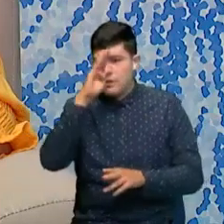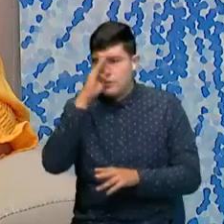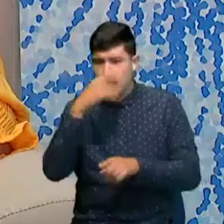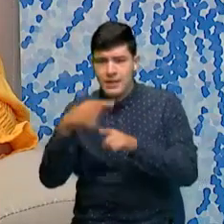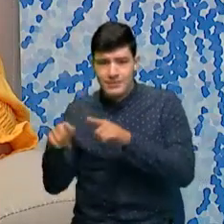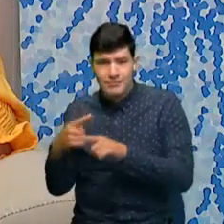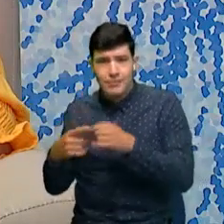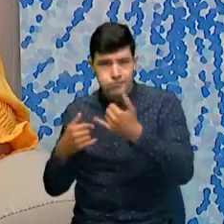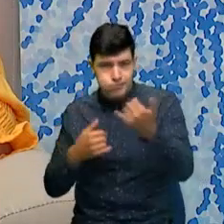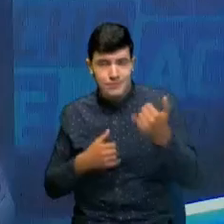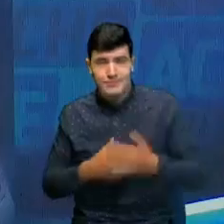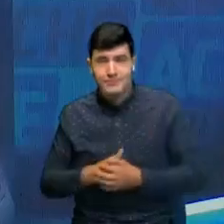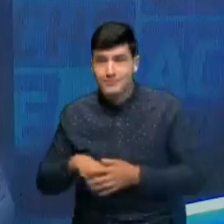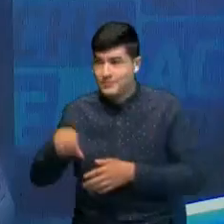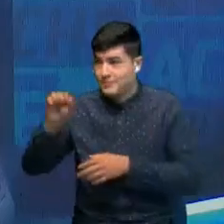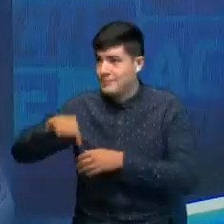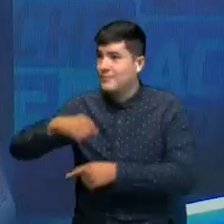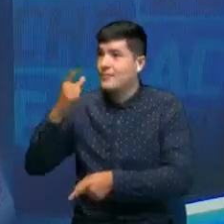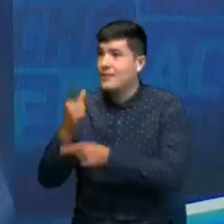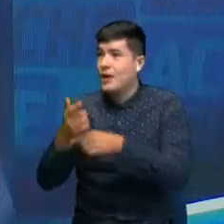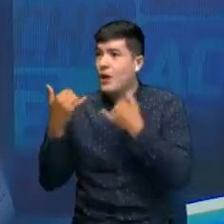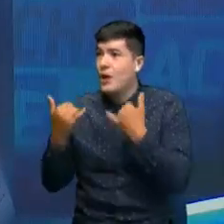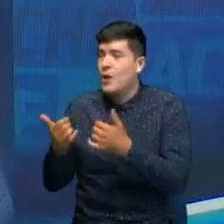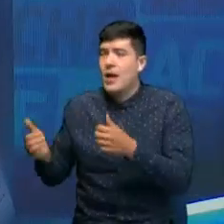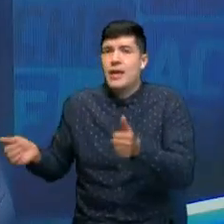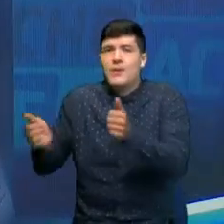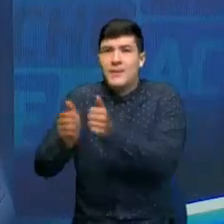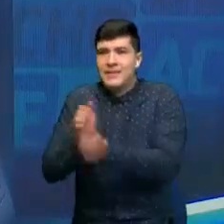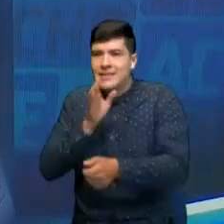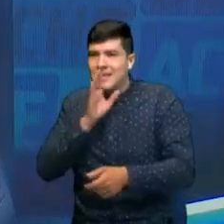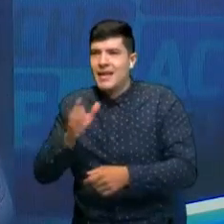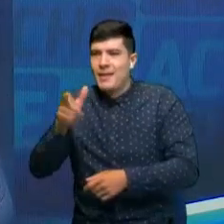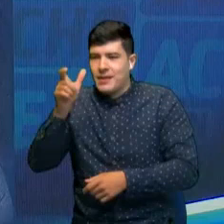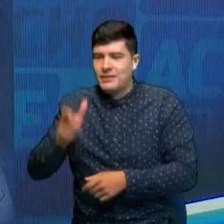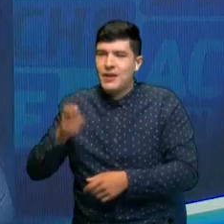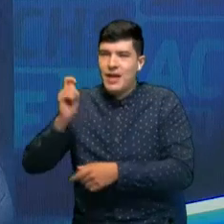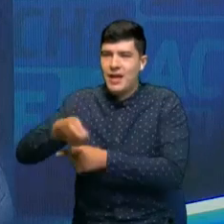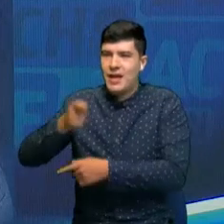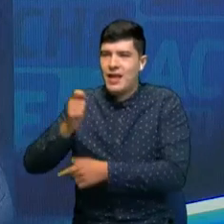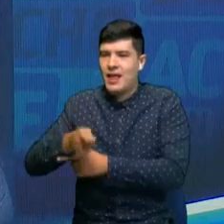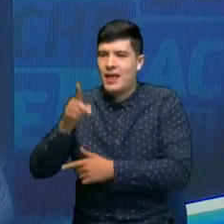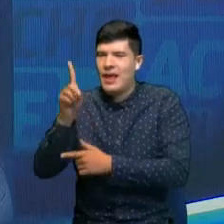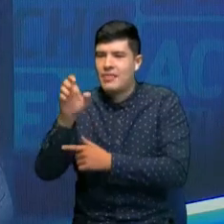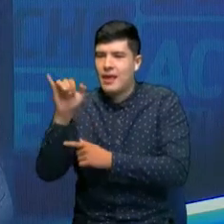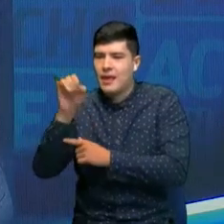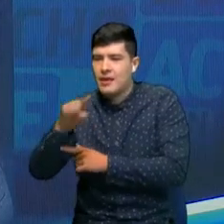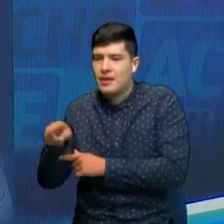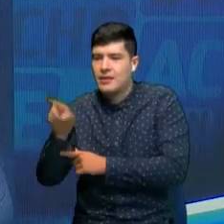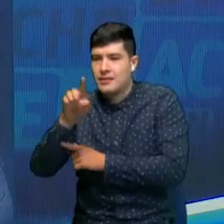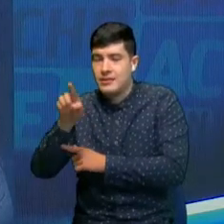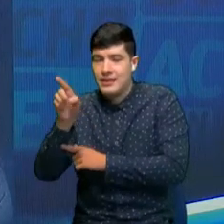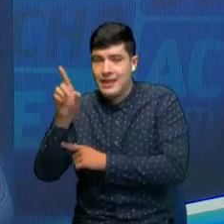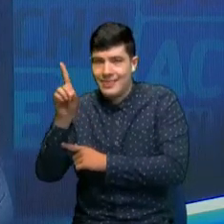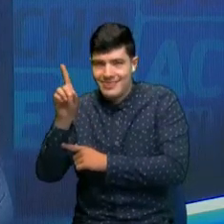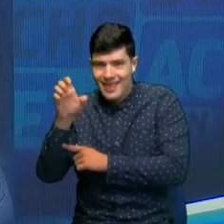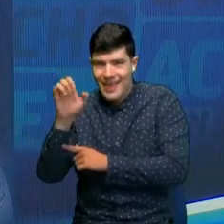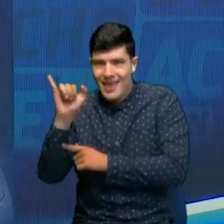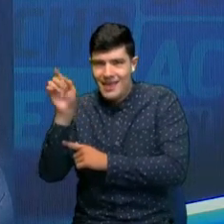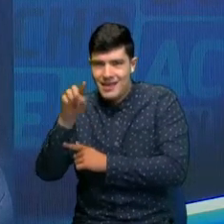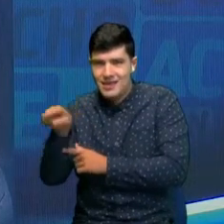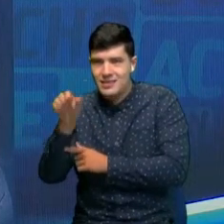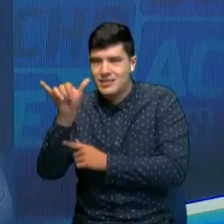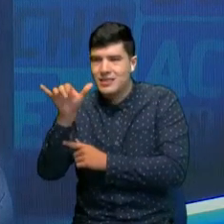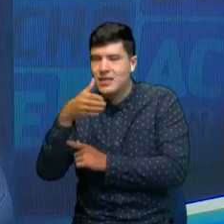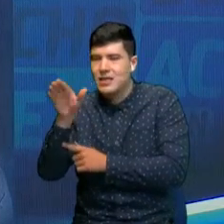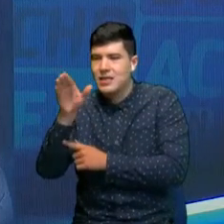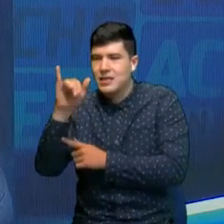inquietudes que tengan. Así es, y pues hoy está con nosotros la abogada Daisy Janet Acevedo, es una abogada de la casa, ya ha estado con nosotros